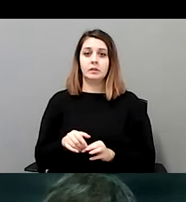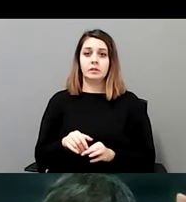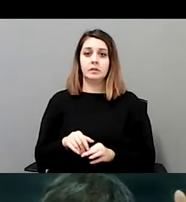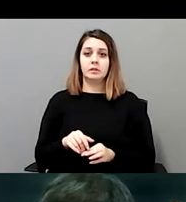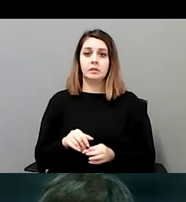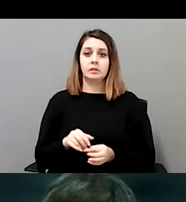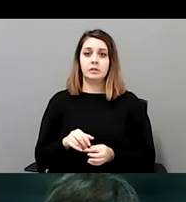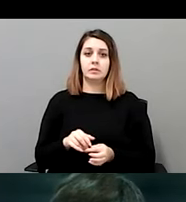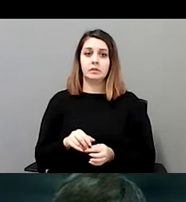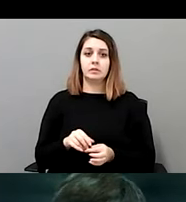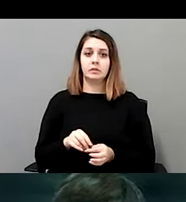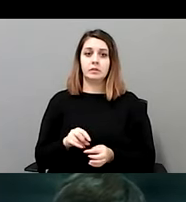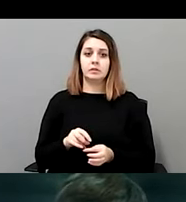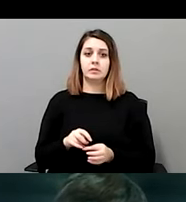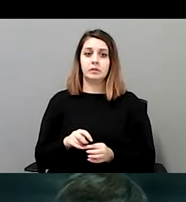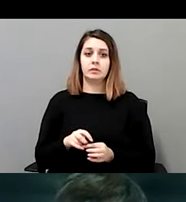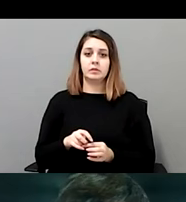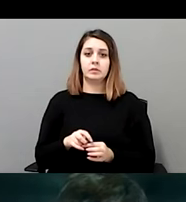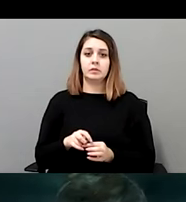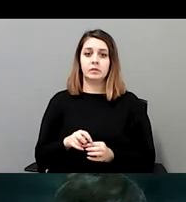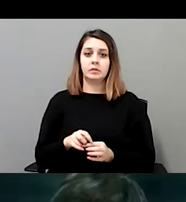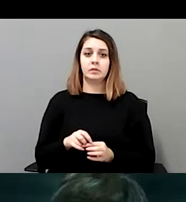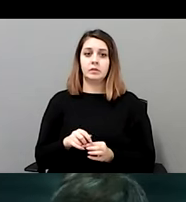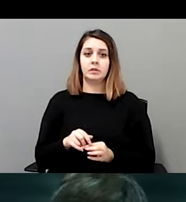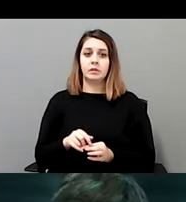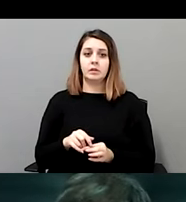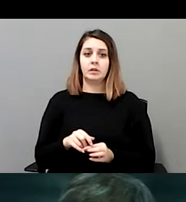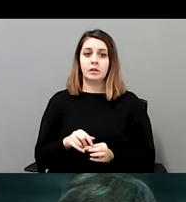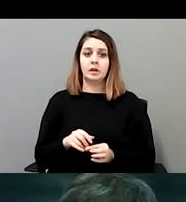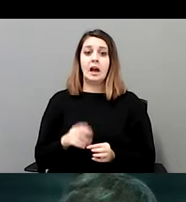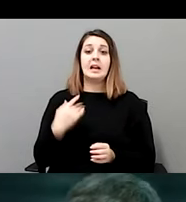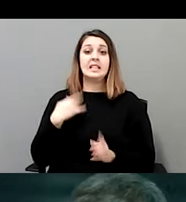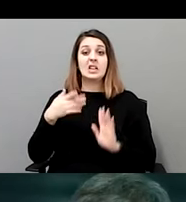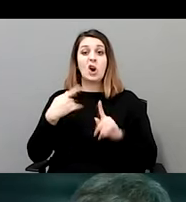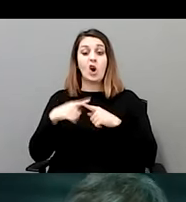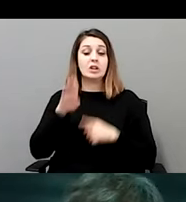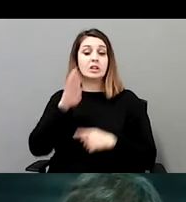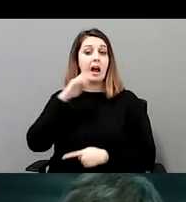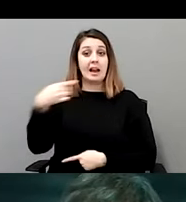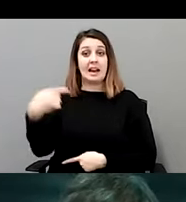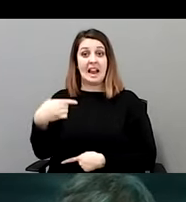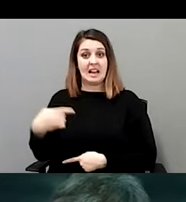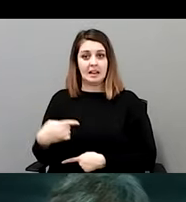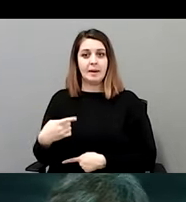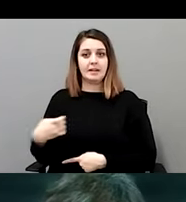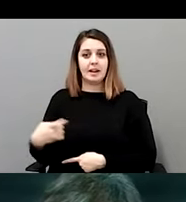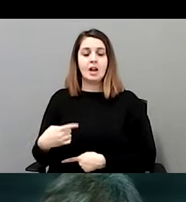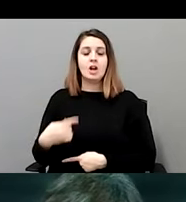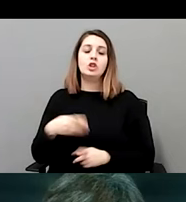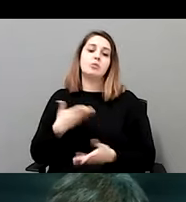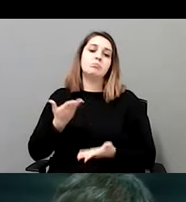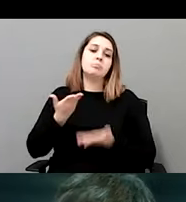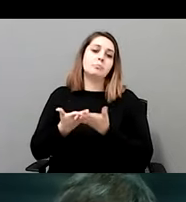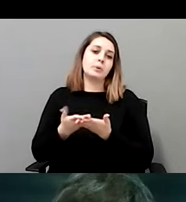Ante estos inconvenientes, yo propongo una solución que yo no sé si existe, pero yo lo he